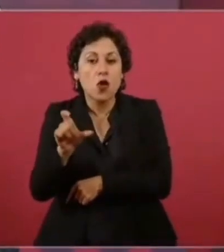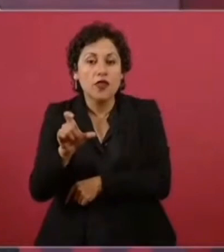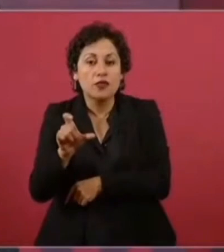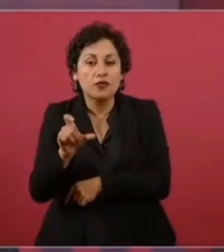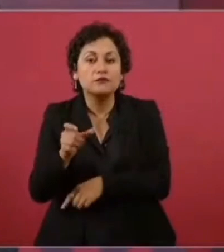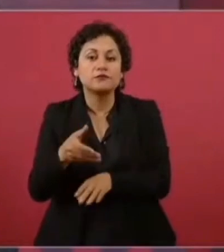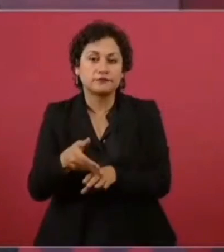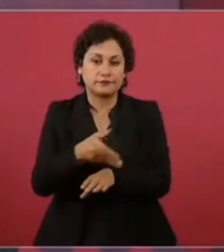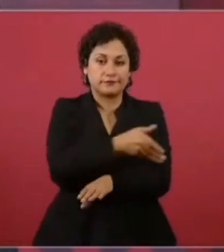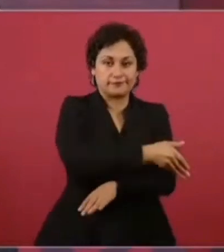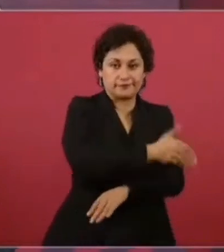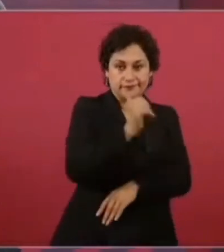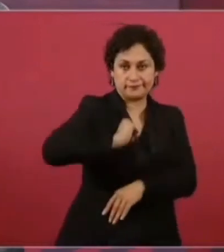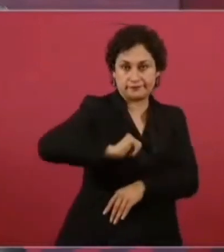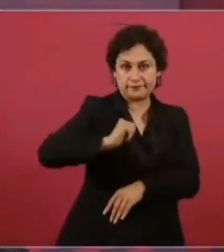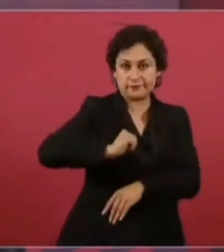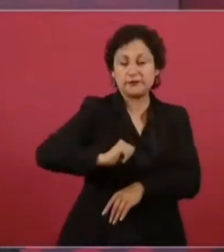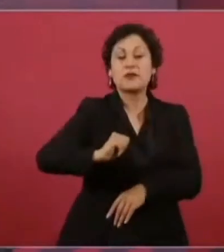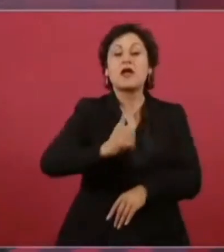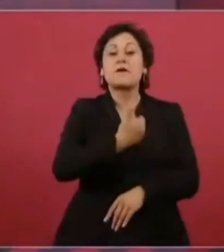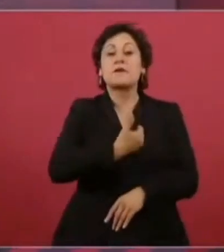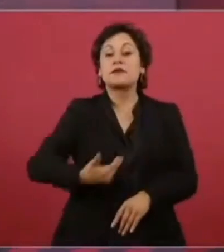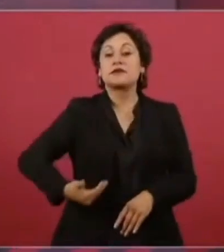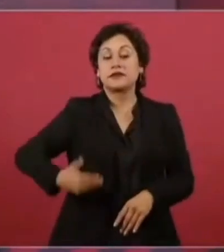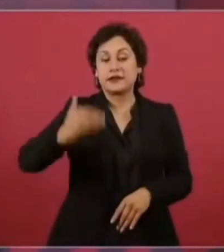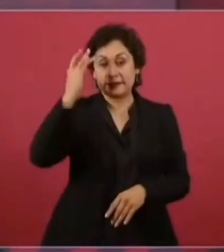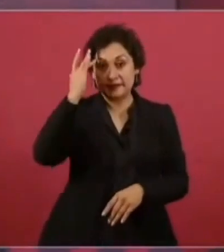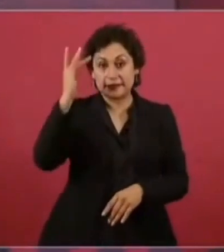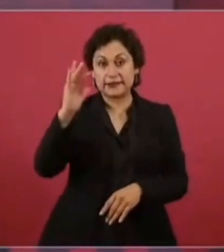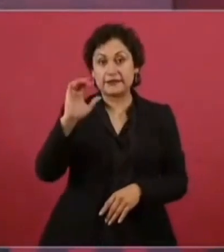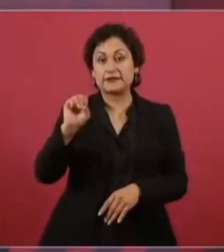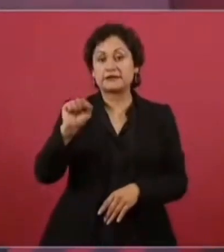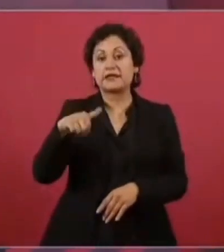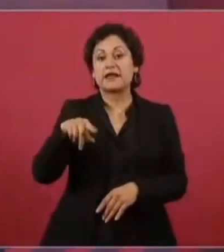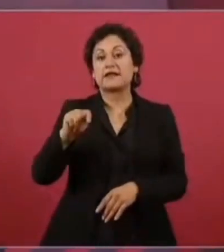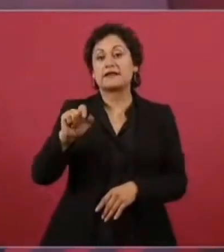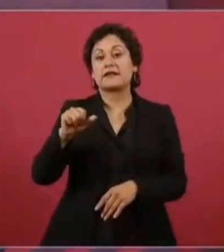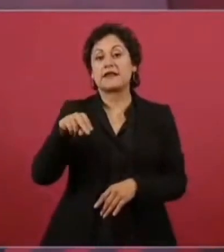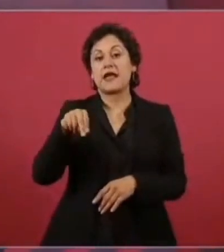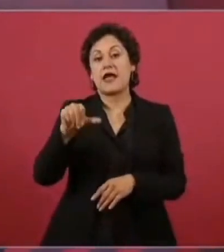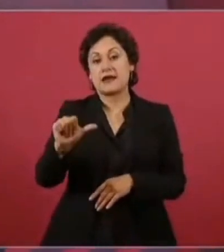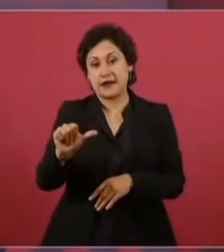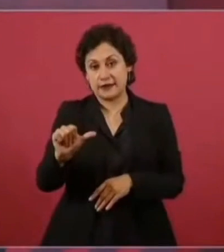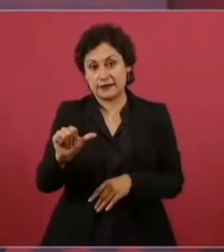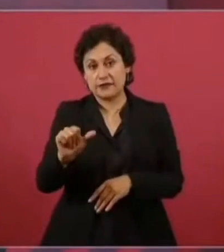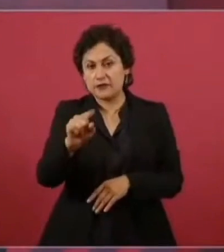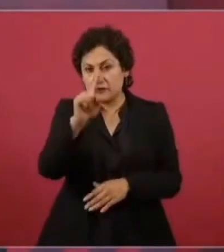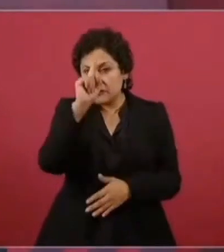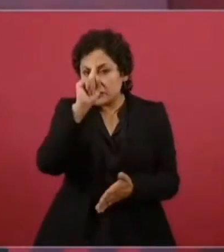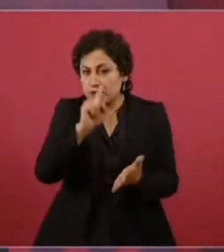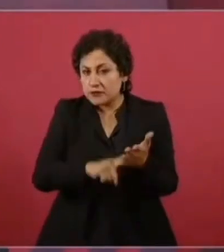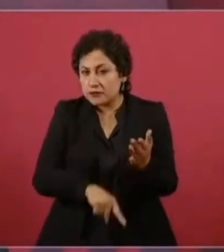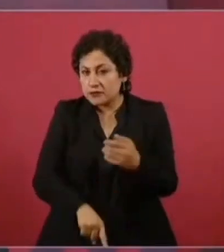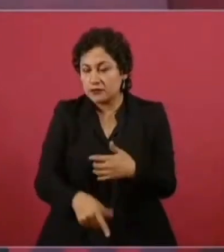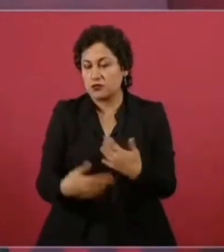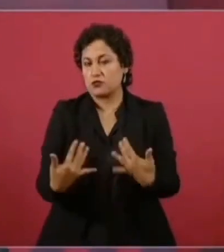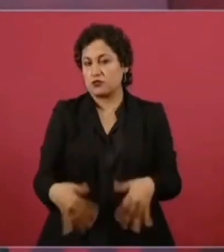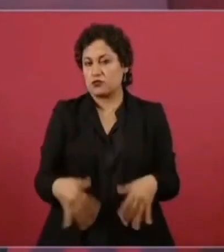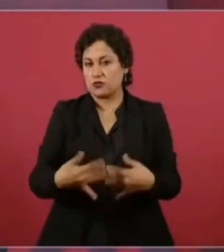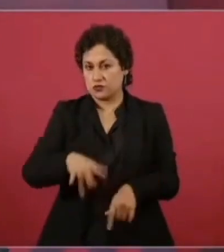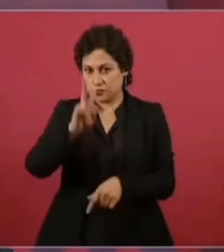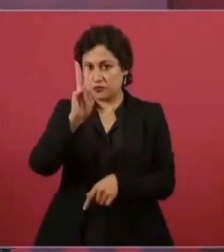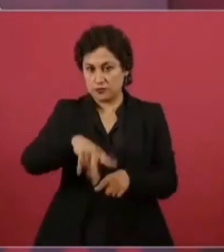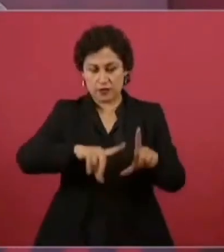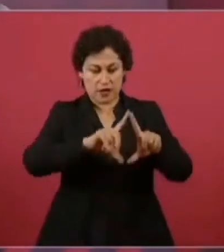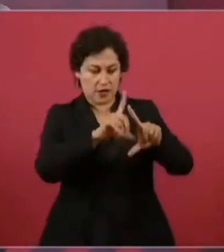Santana, porque imagínense lo que implicó la pérdida de la mitad de nuestro territorio